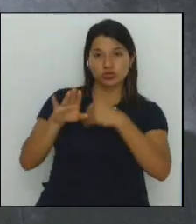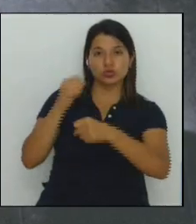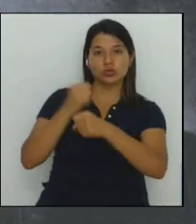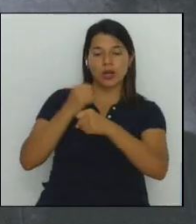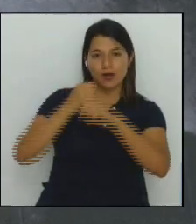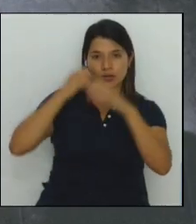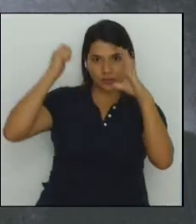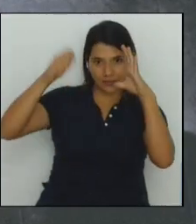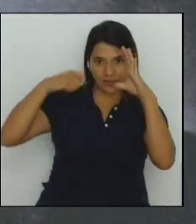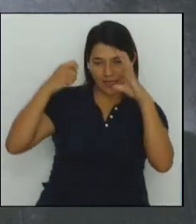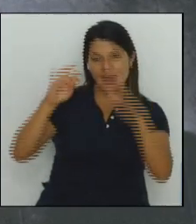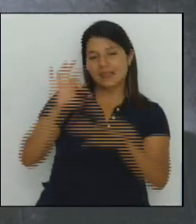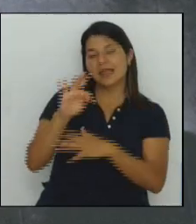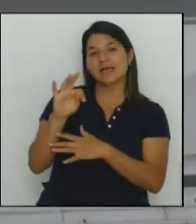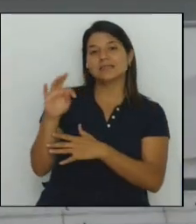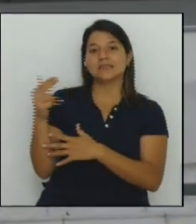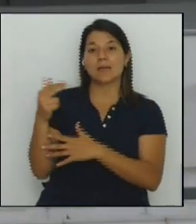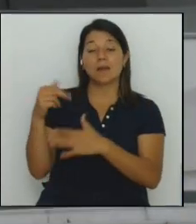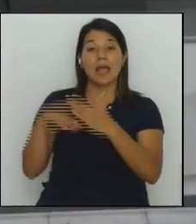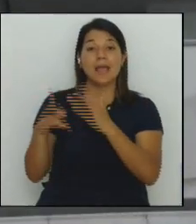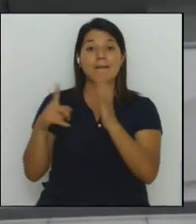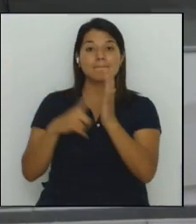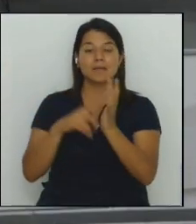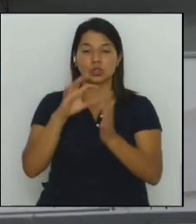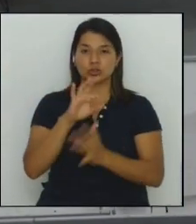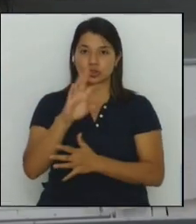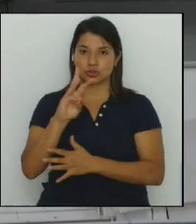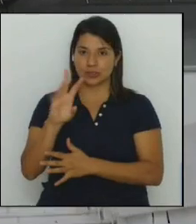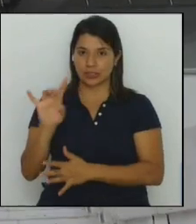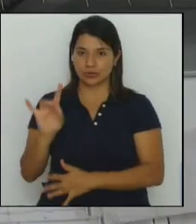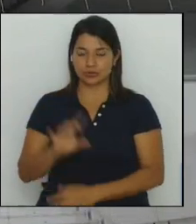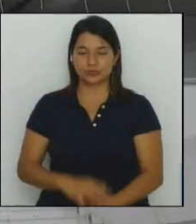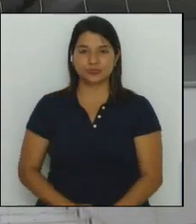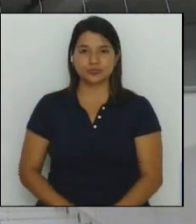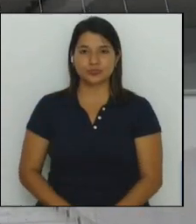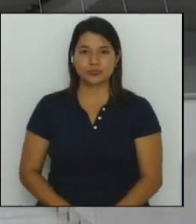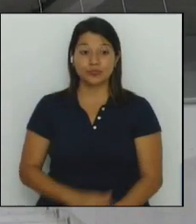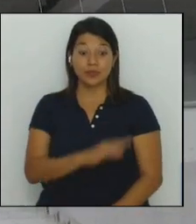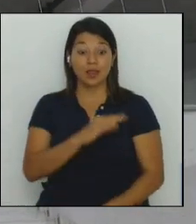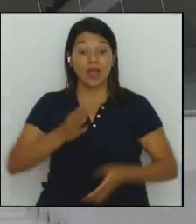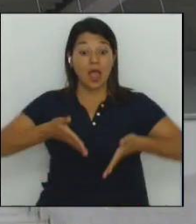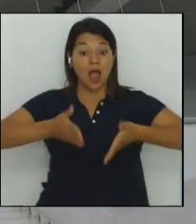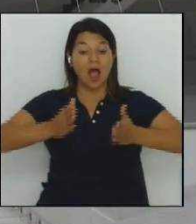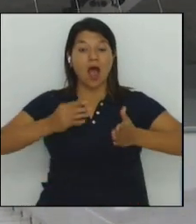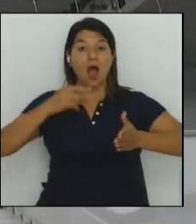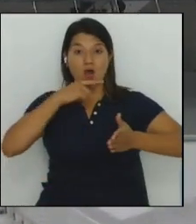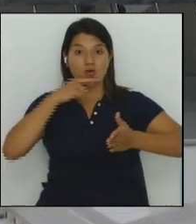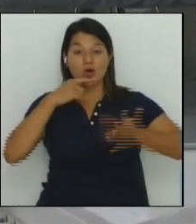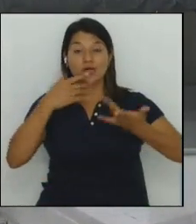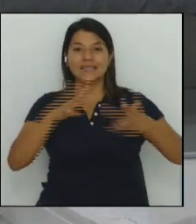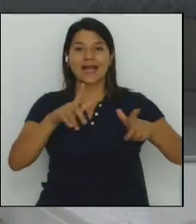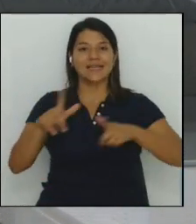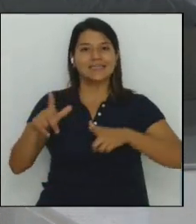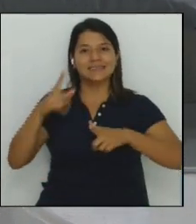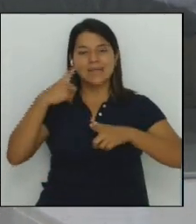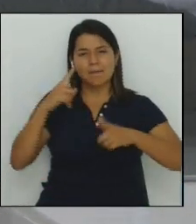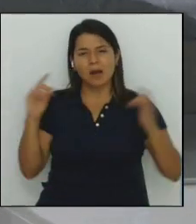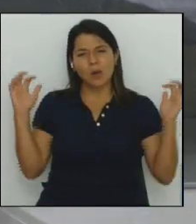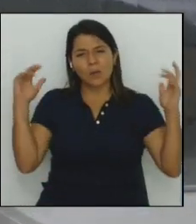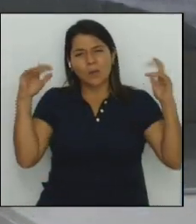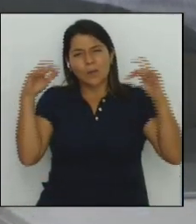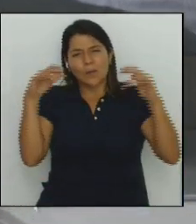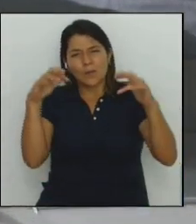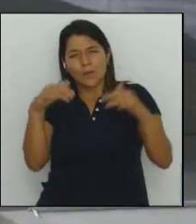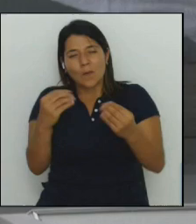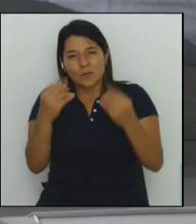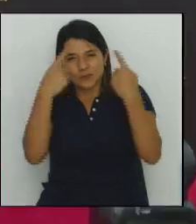de 1968. Y la alfombra roja se prepara para recibir una avalancha de estrellas desde el martes.